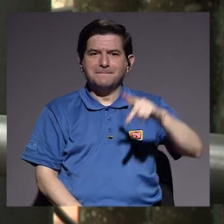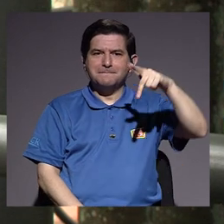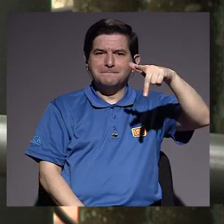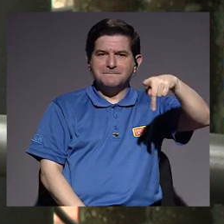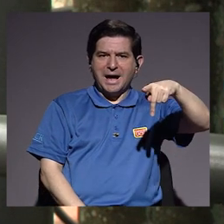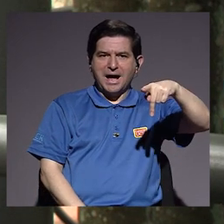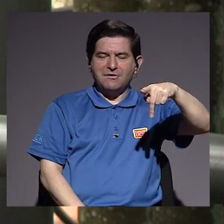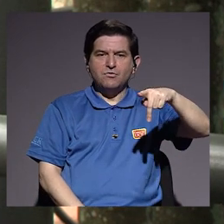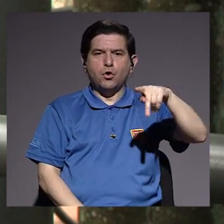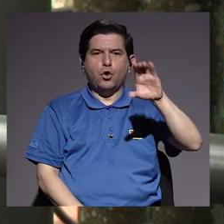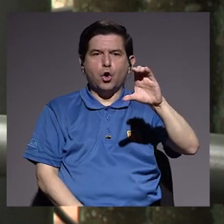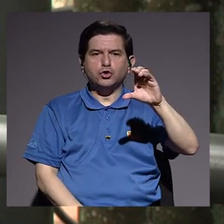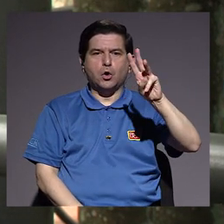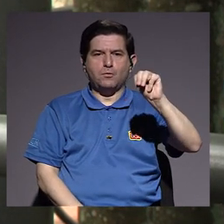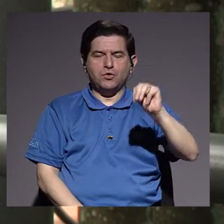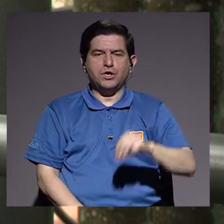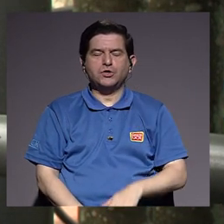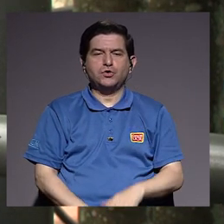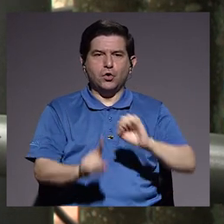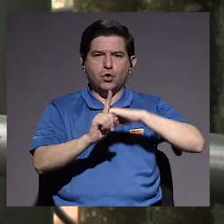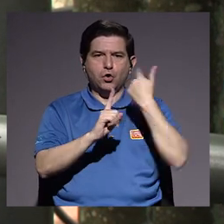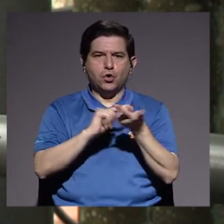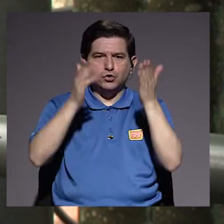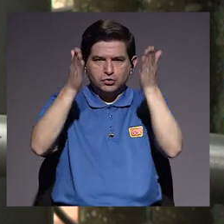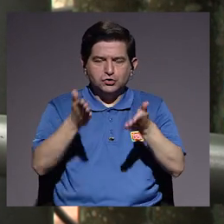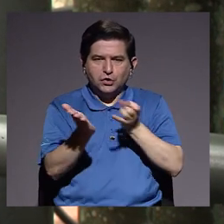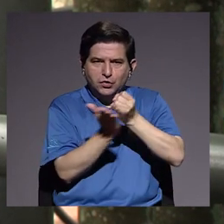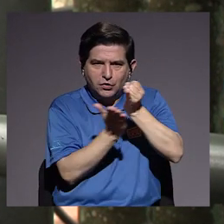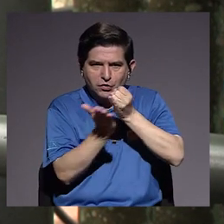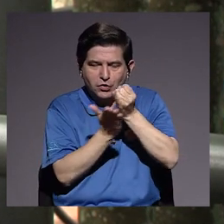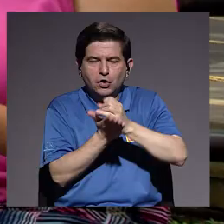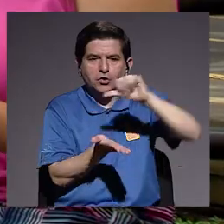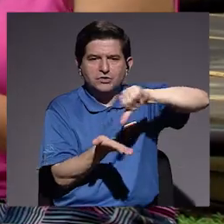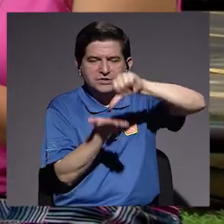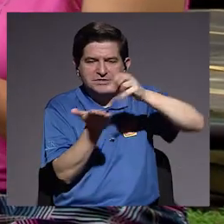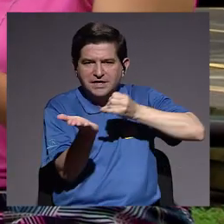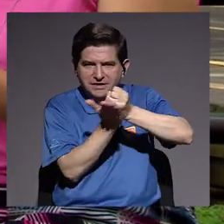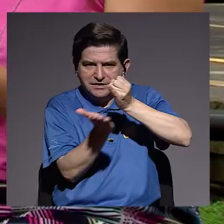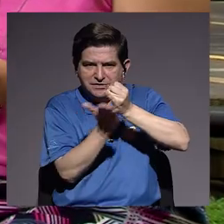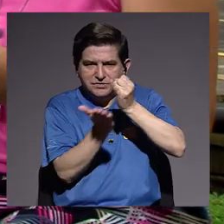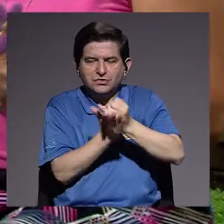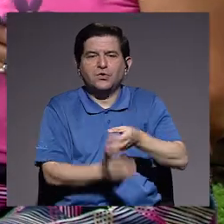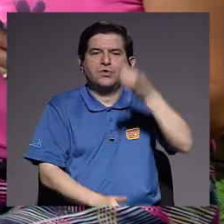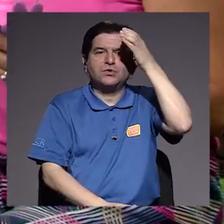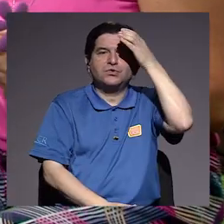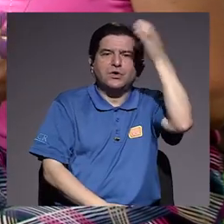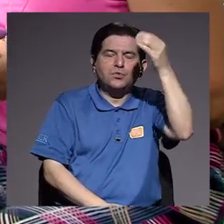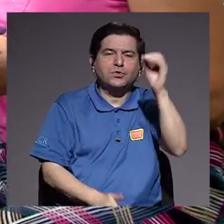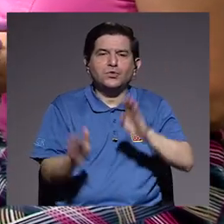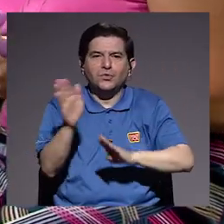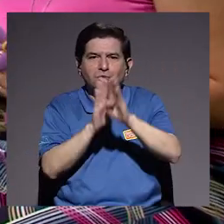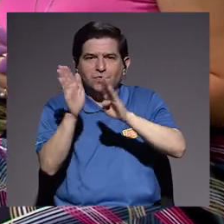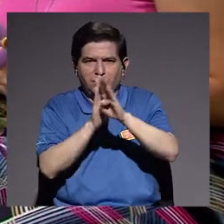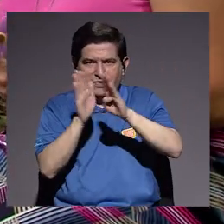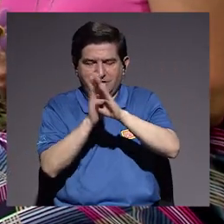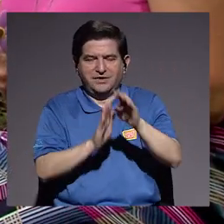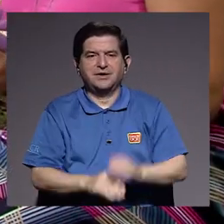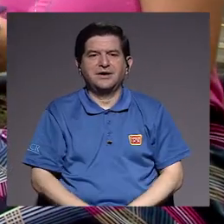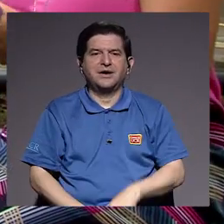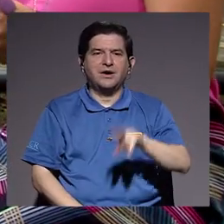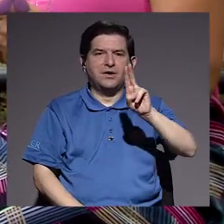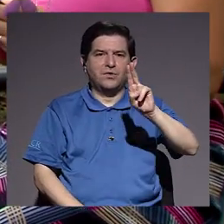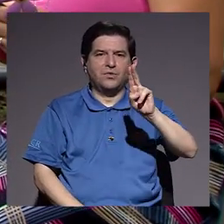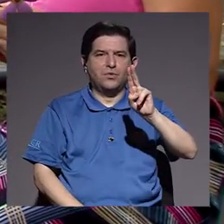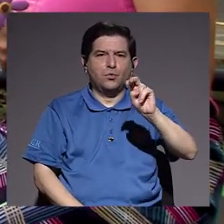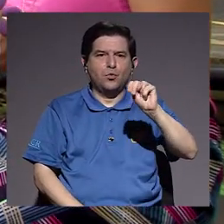Paulo Coto Murillo. Él es sociólogo, es investigador del Centro de Investigación de Cultura y Desarrollo, el CIGDE, de la Universidad Estatal a